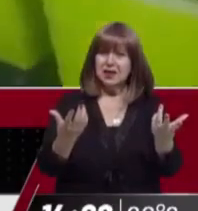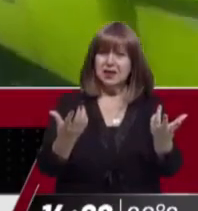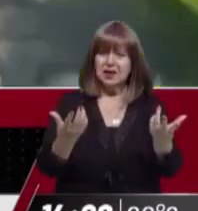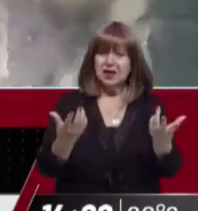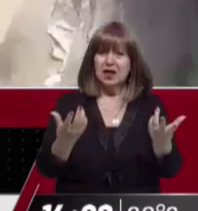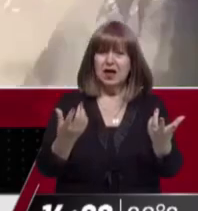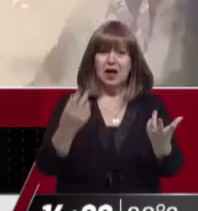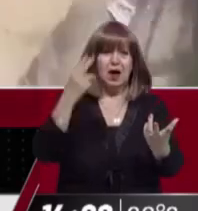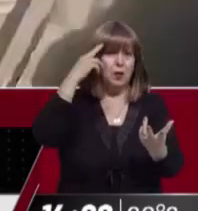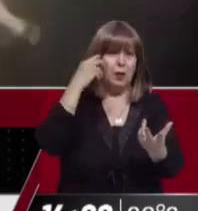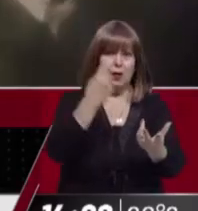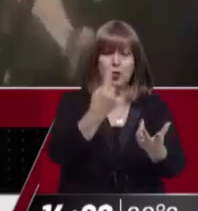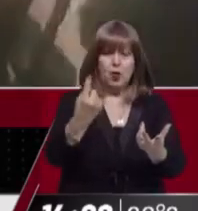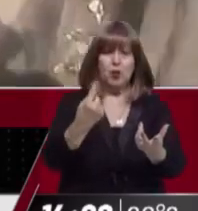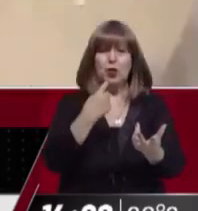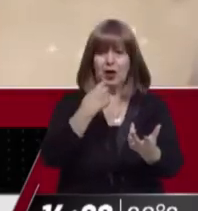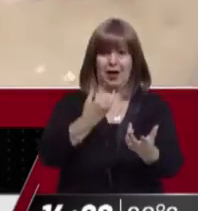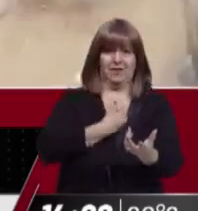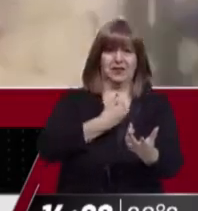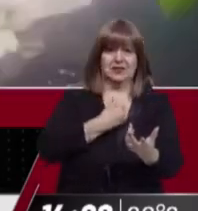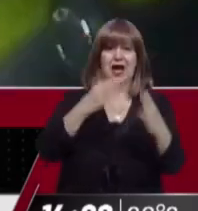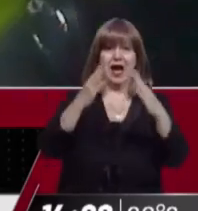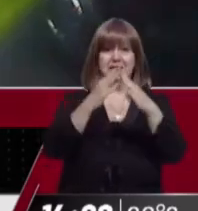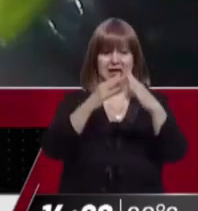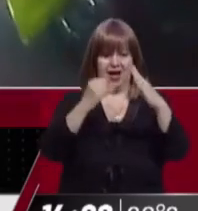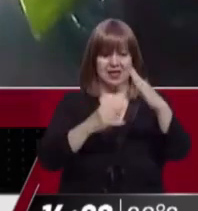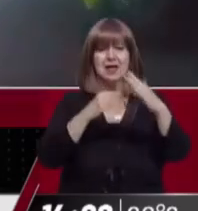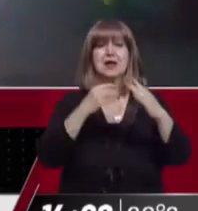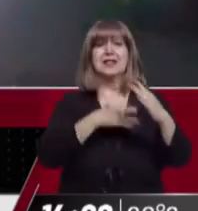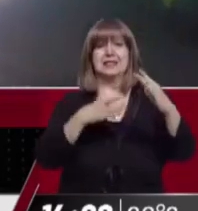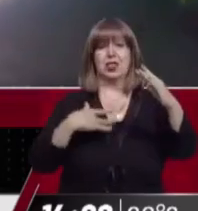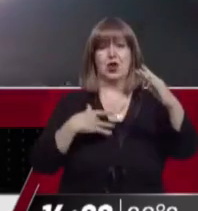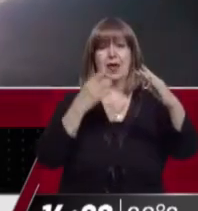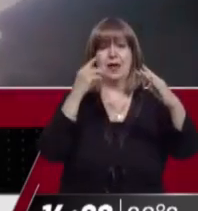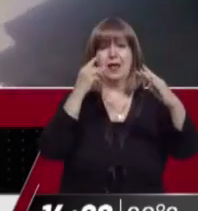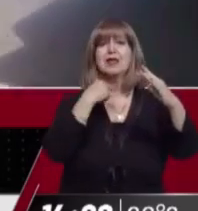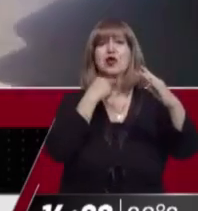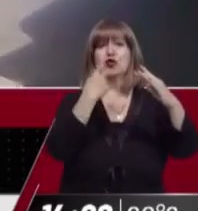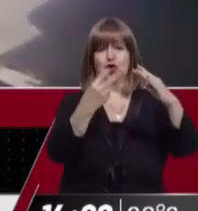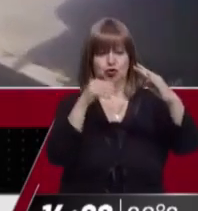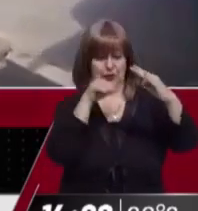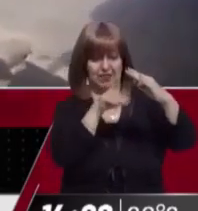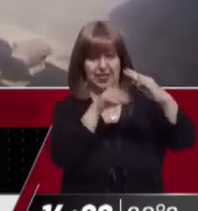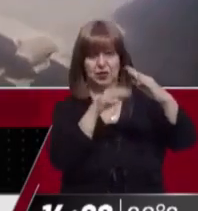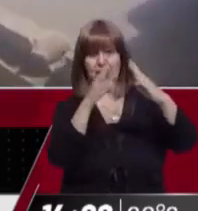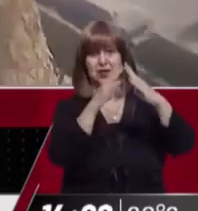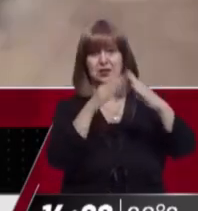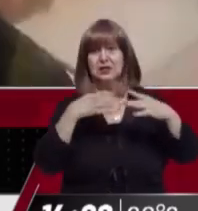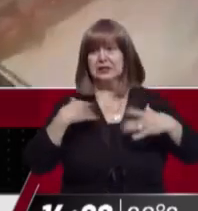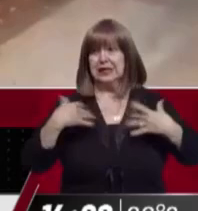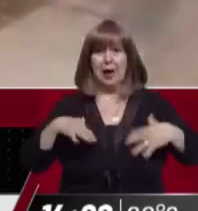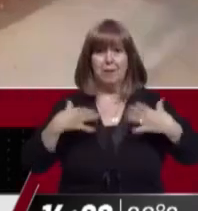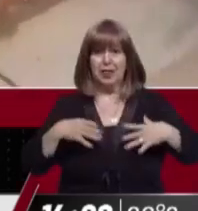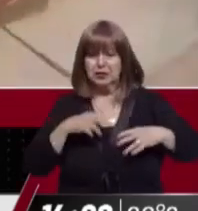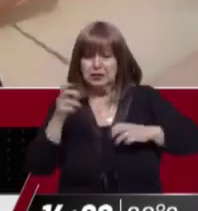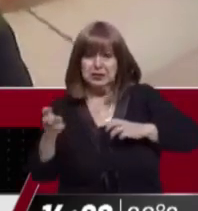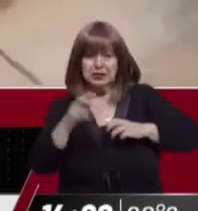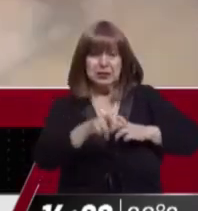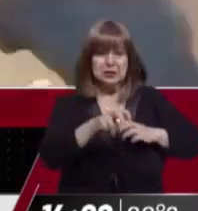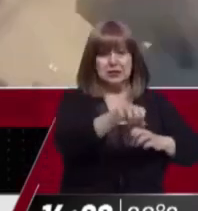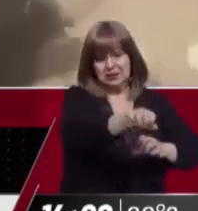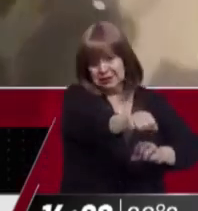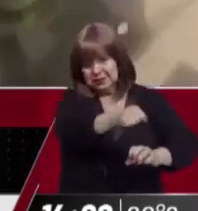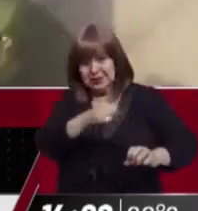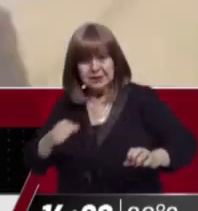el CEO lo informa que habían personas atrapadas adentro. Mm. Nosotros lo que hacemos es llegar y sacar esas personas primero antes de echar